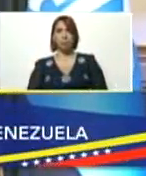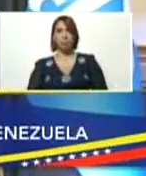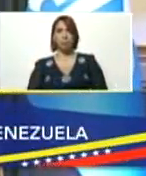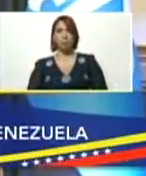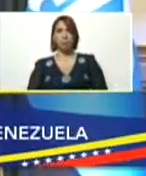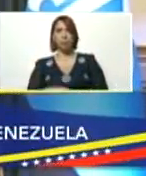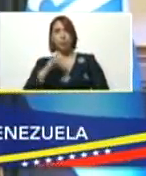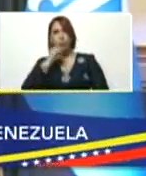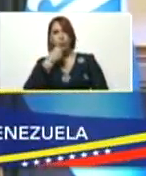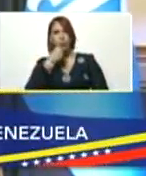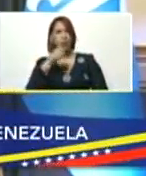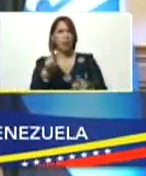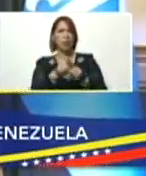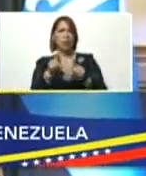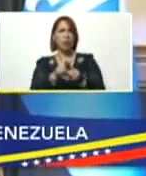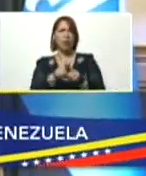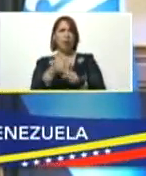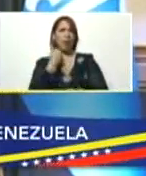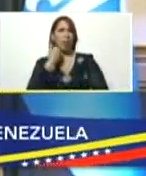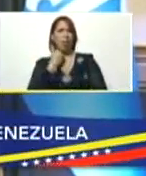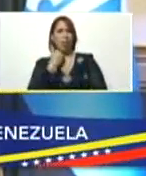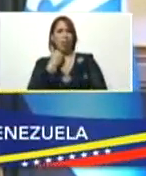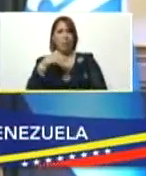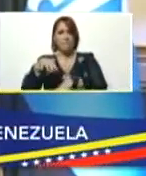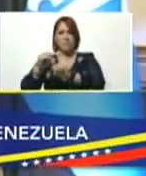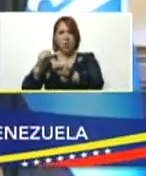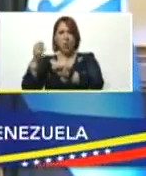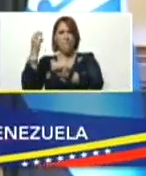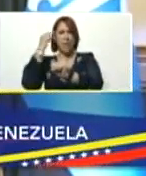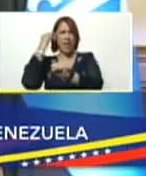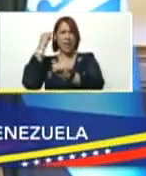que como una pandemia se ha apoderado de la mente